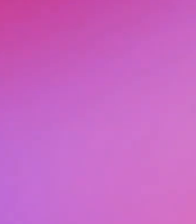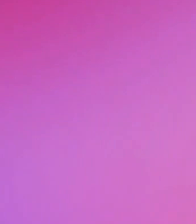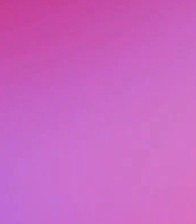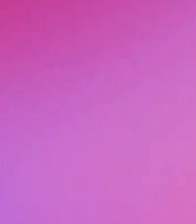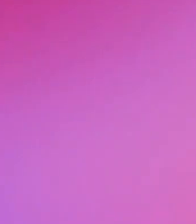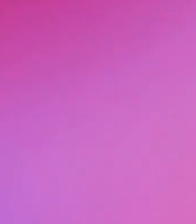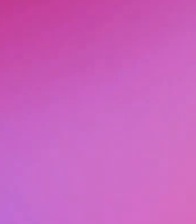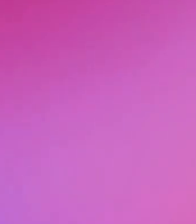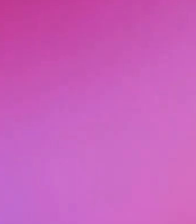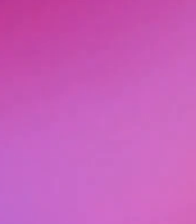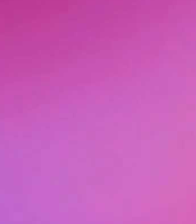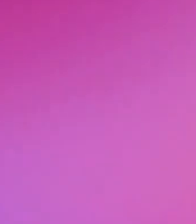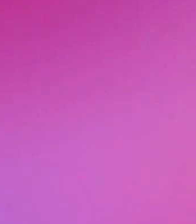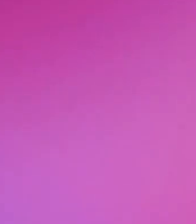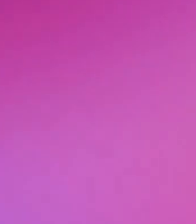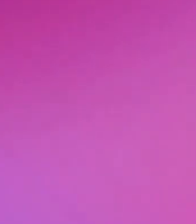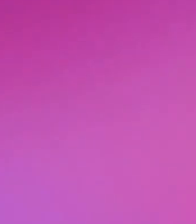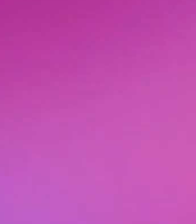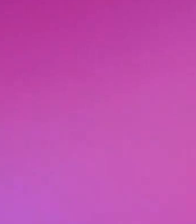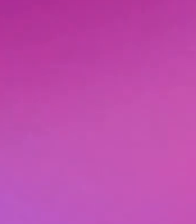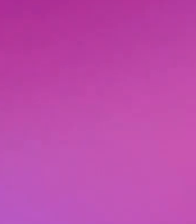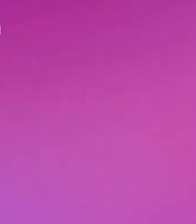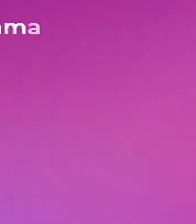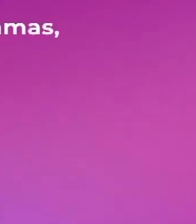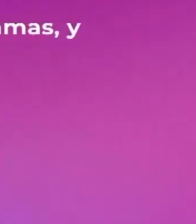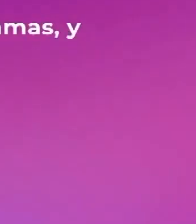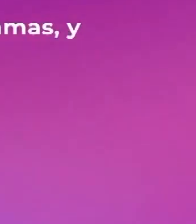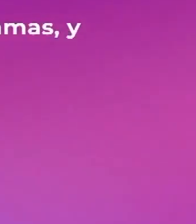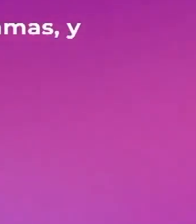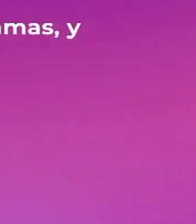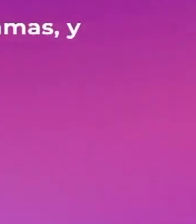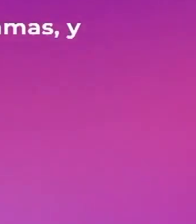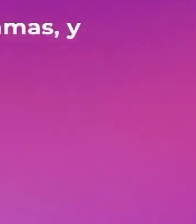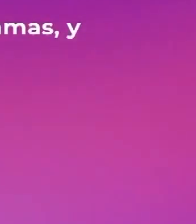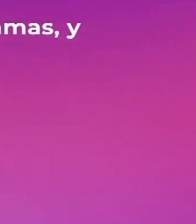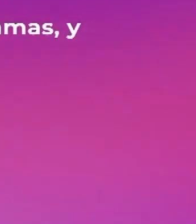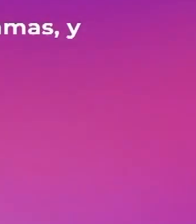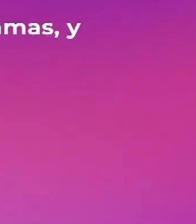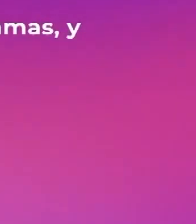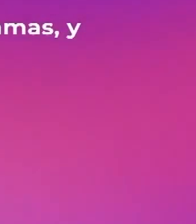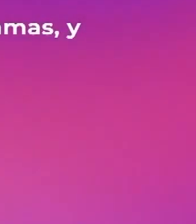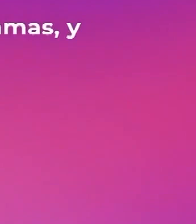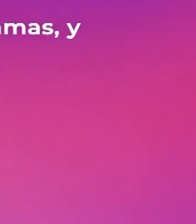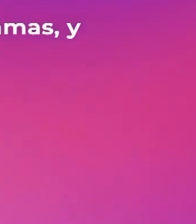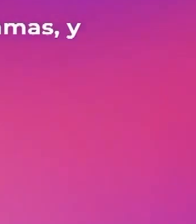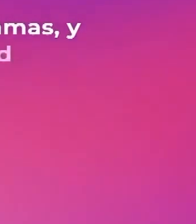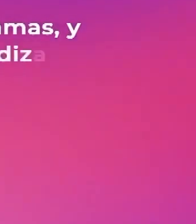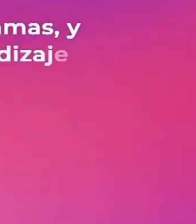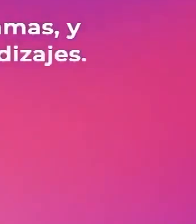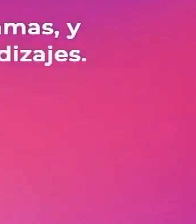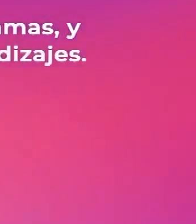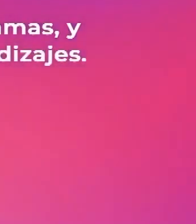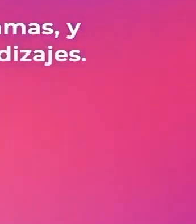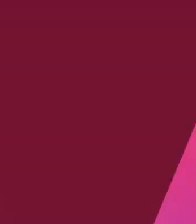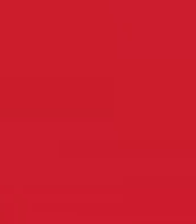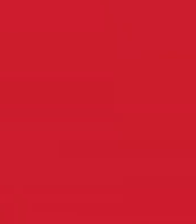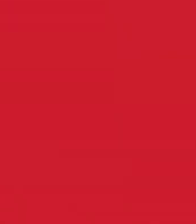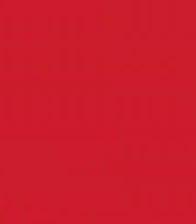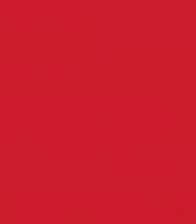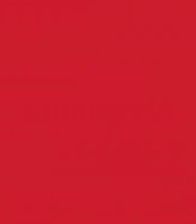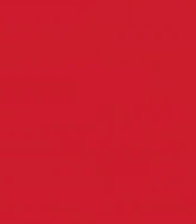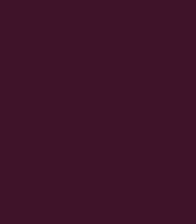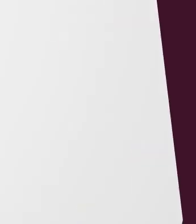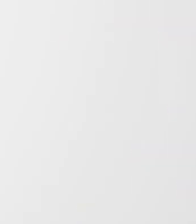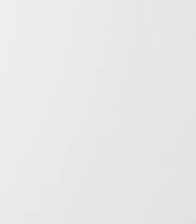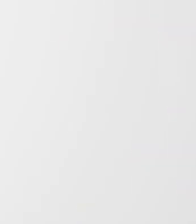aprendeencasa.cep.gov.mx, en donde podrás ver nuevamente los videos de los programas y además encontrarás actividades para fortalecer tus aprendizajes.